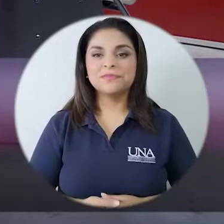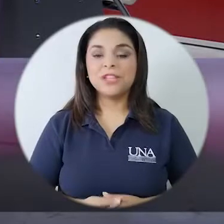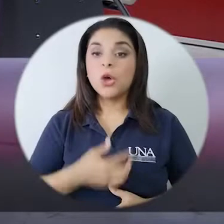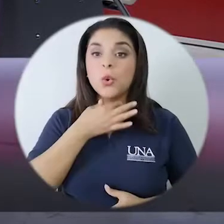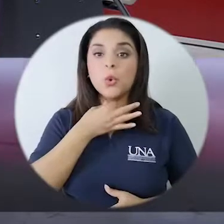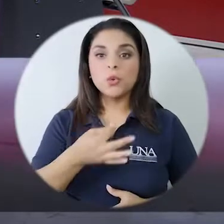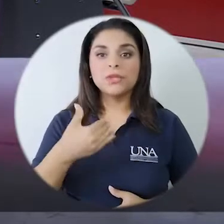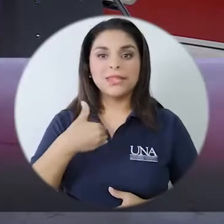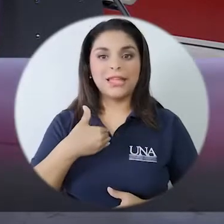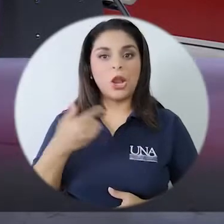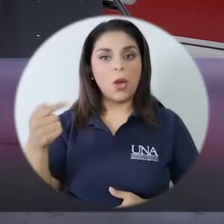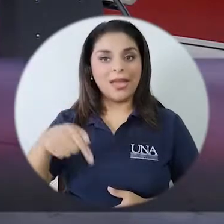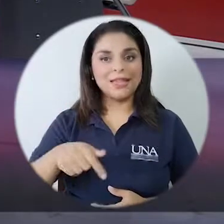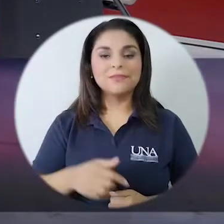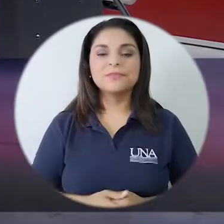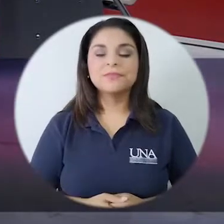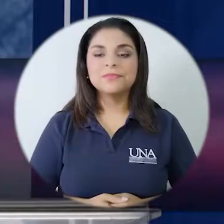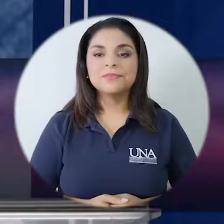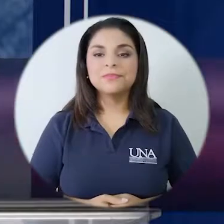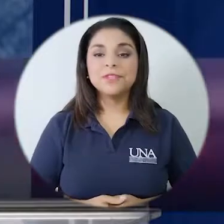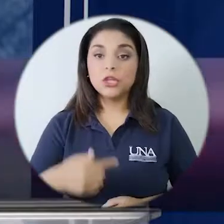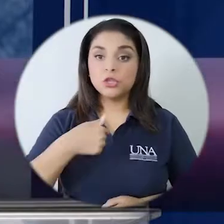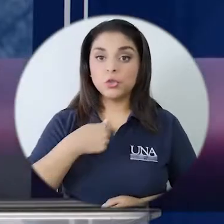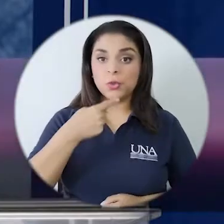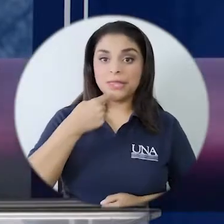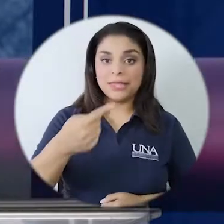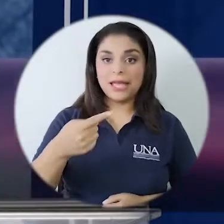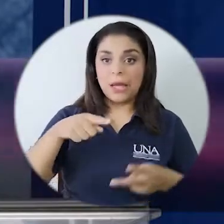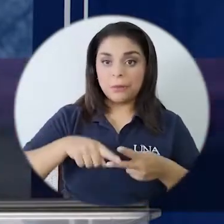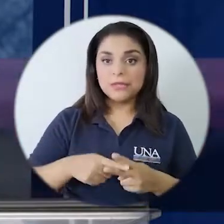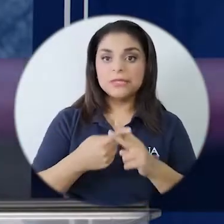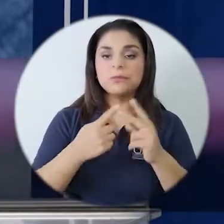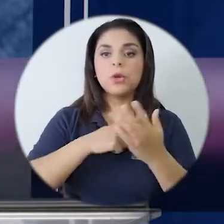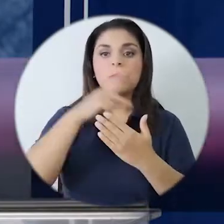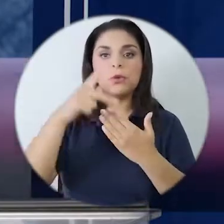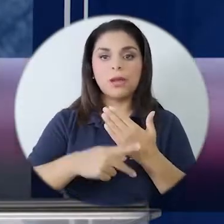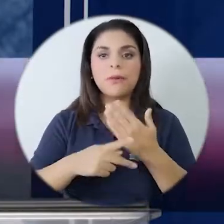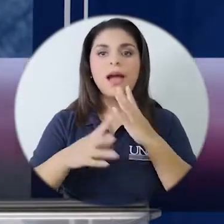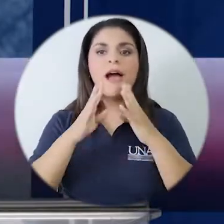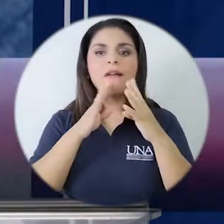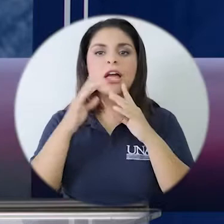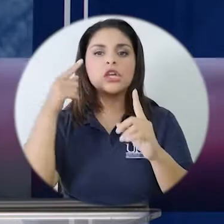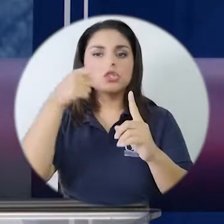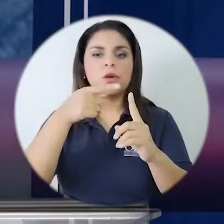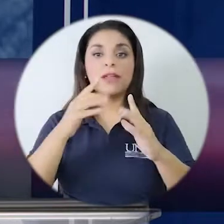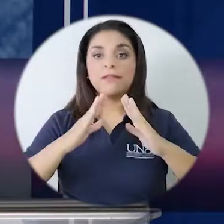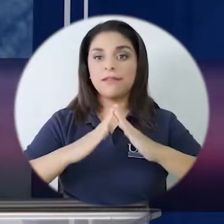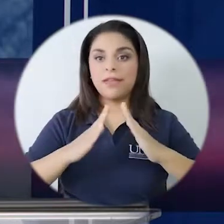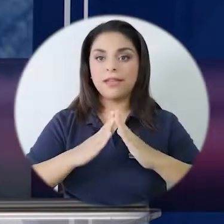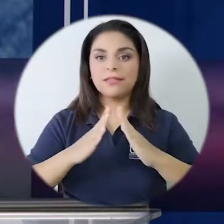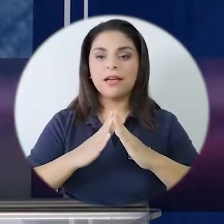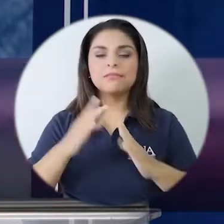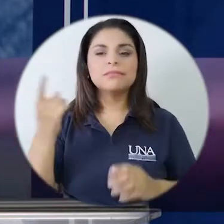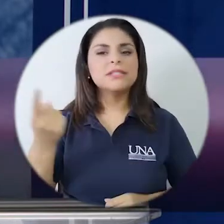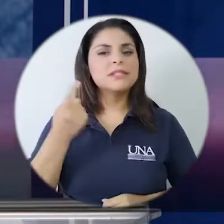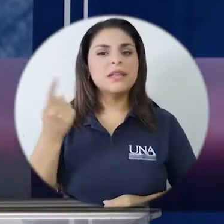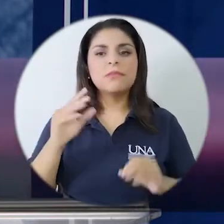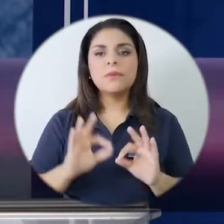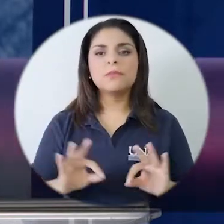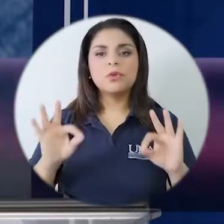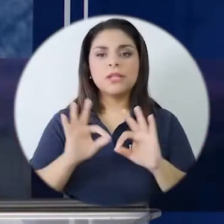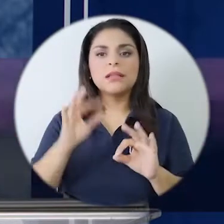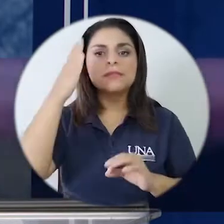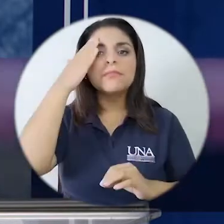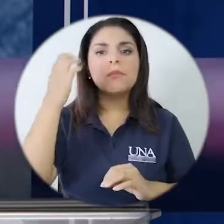Sí, un gusto tenerlos aquí. Como yo mencionaba al inicio del programa, hablar de vivienda siempre será muy